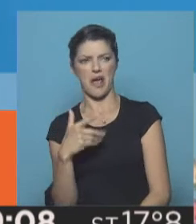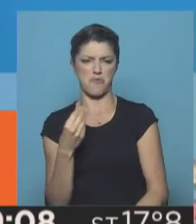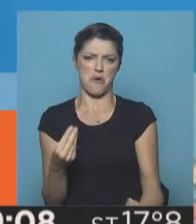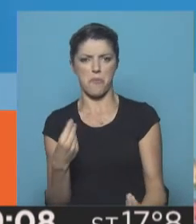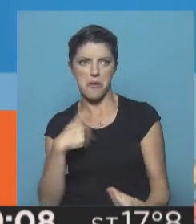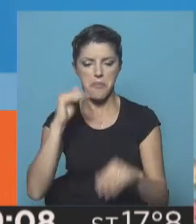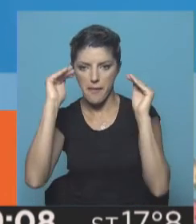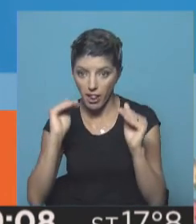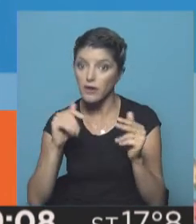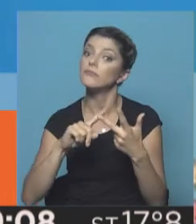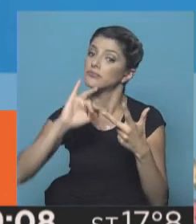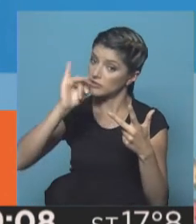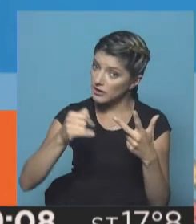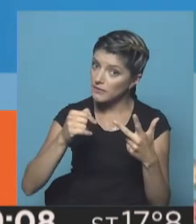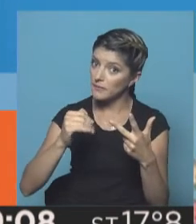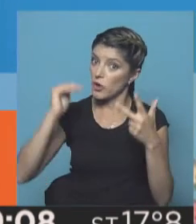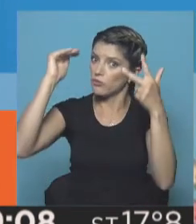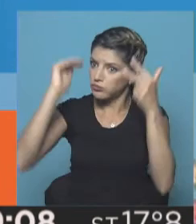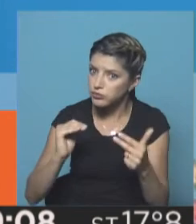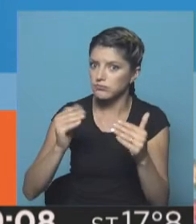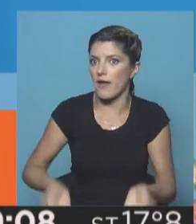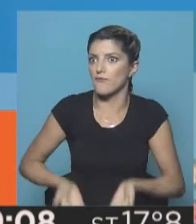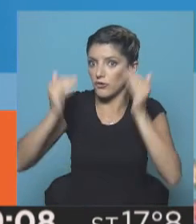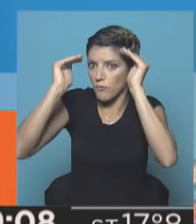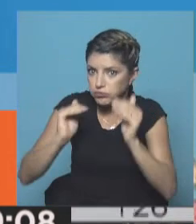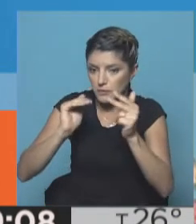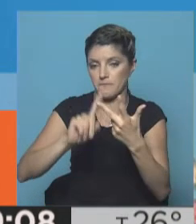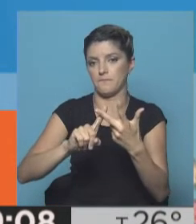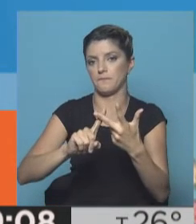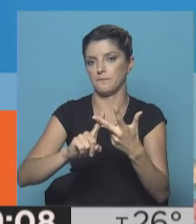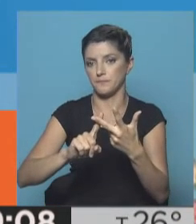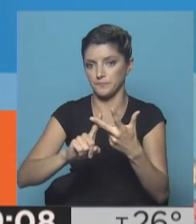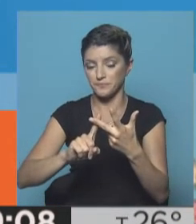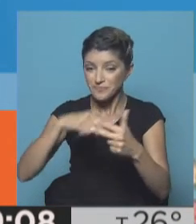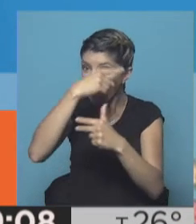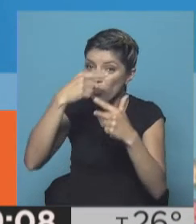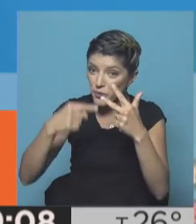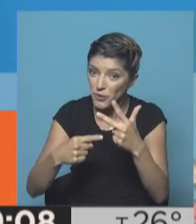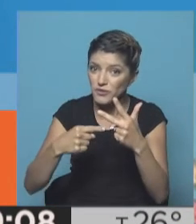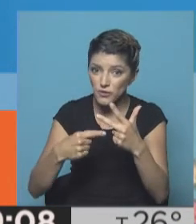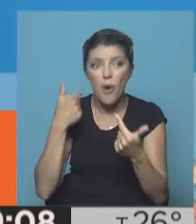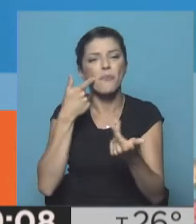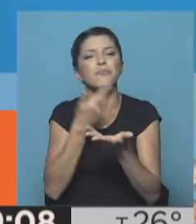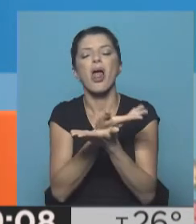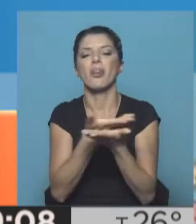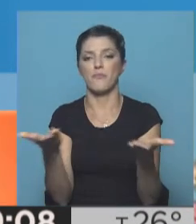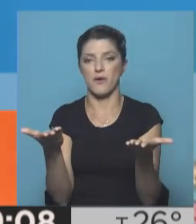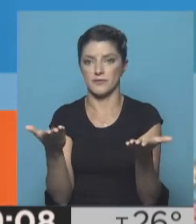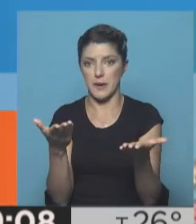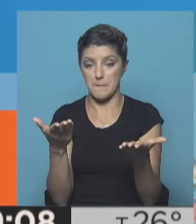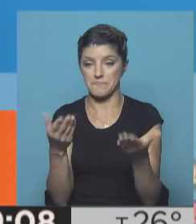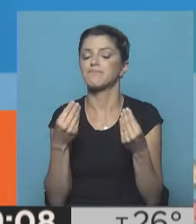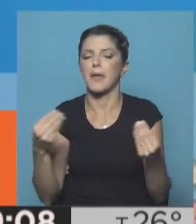poder o no, y hemos logrado bajar drásticamente la inflación en el segundo semestre. Todo eso va generando condiciones, primero, para